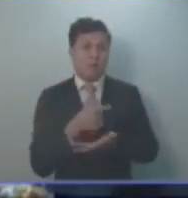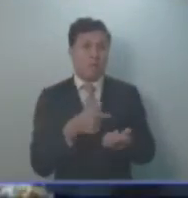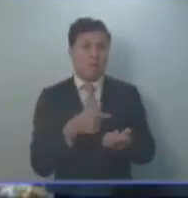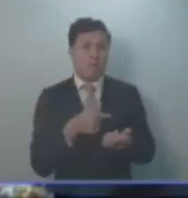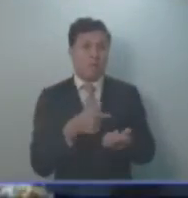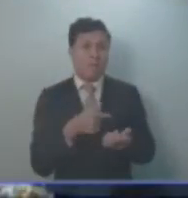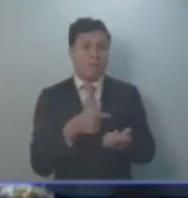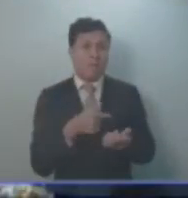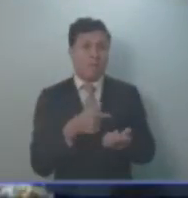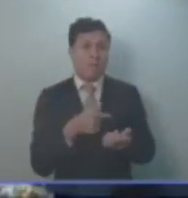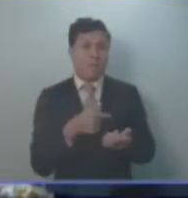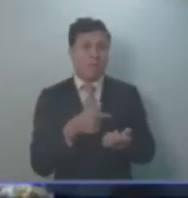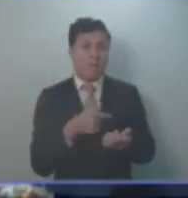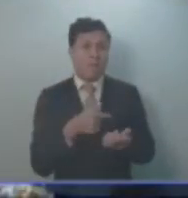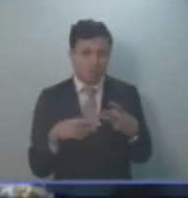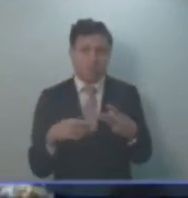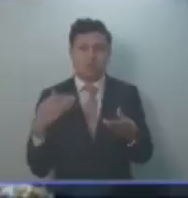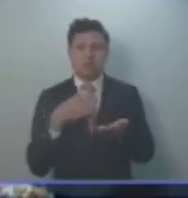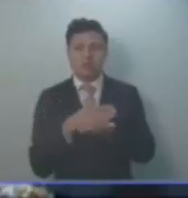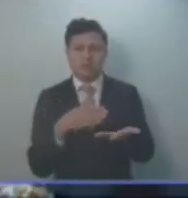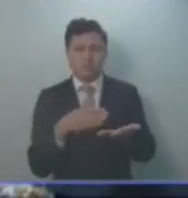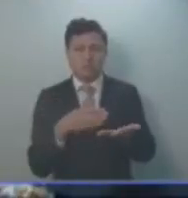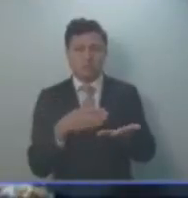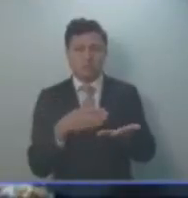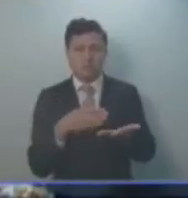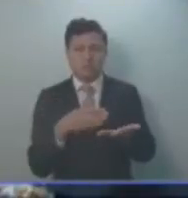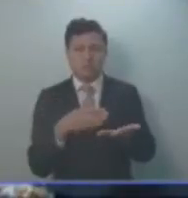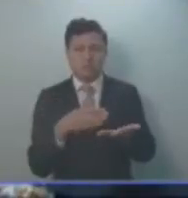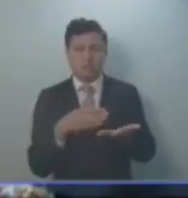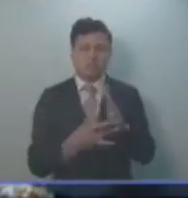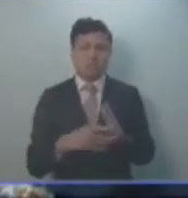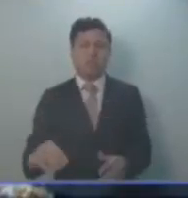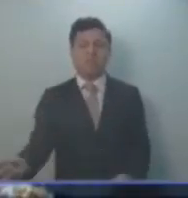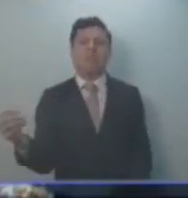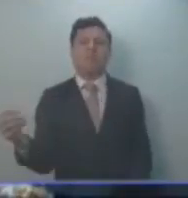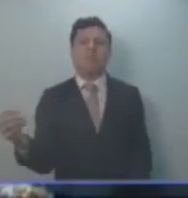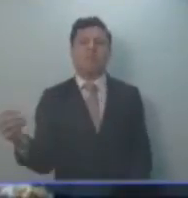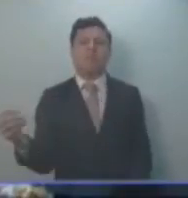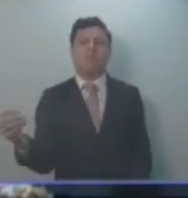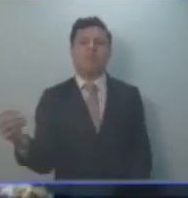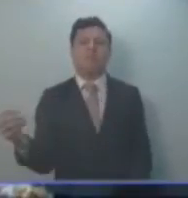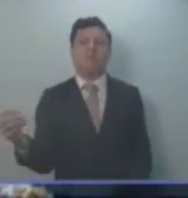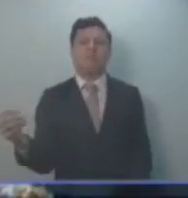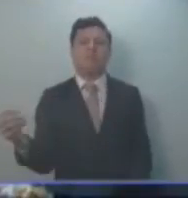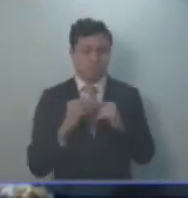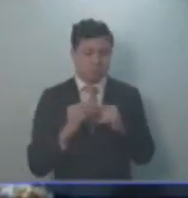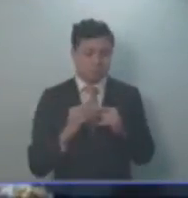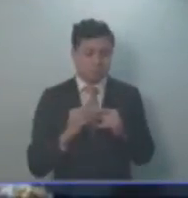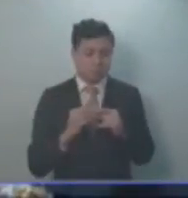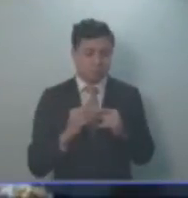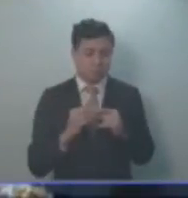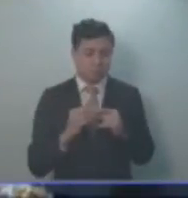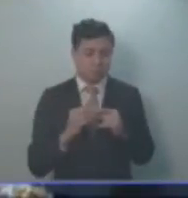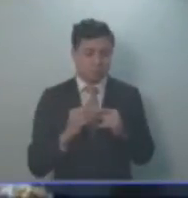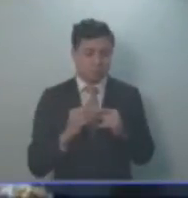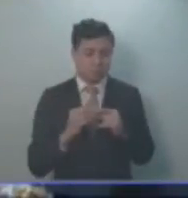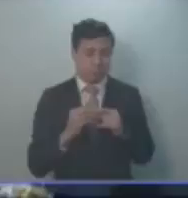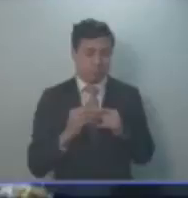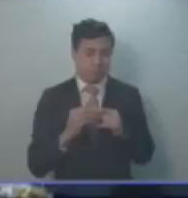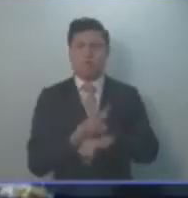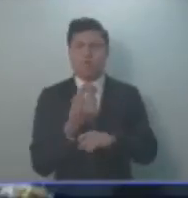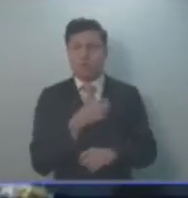que necesiten una atención técnica y médica especializada, previa validación de su